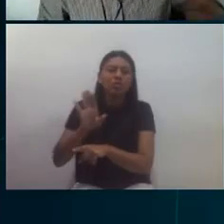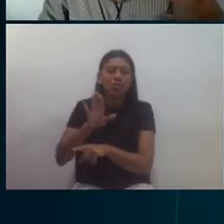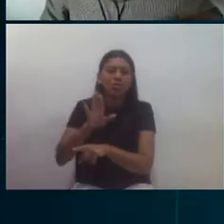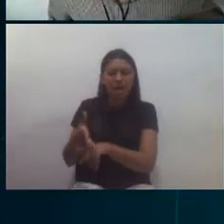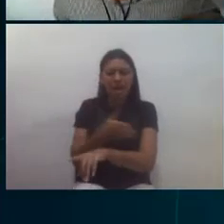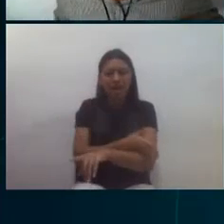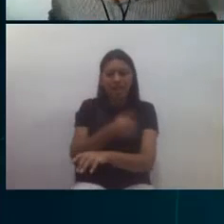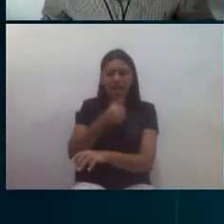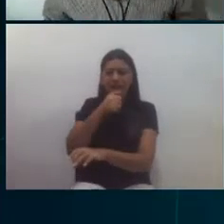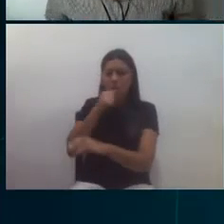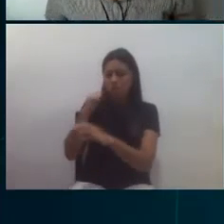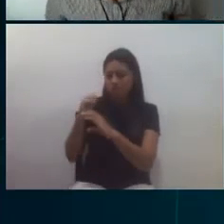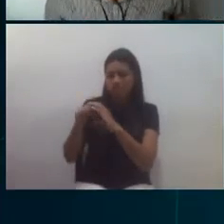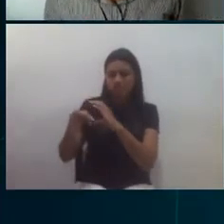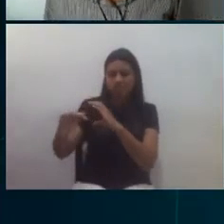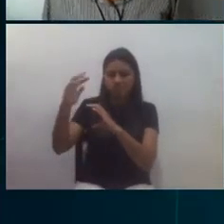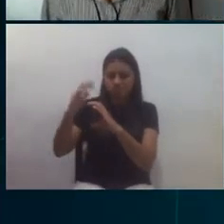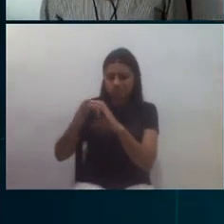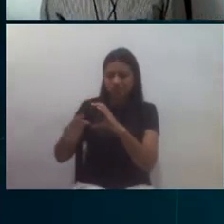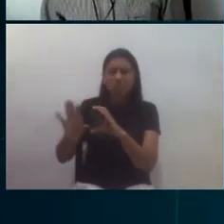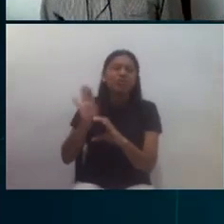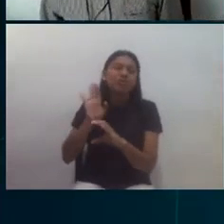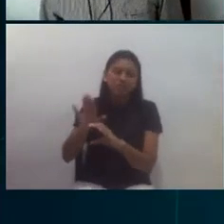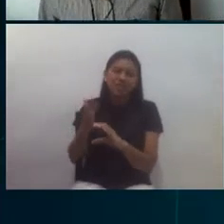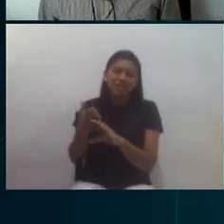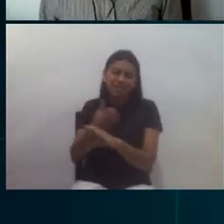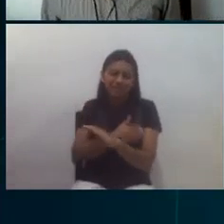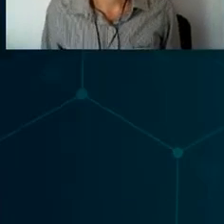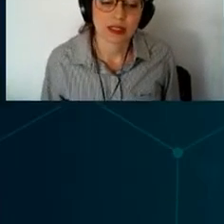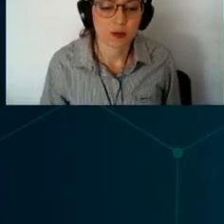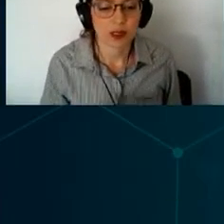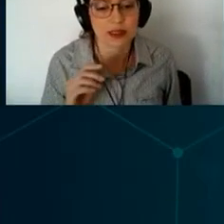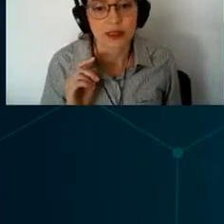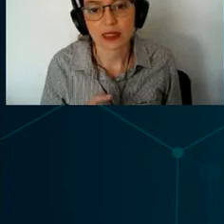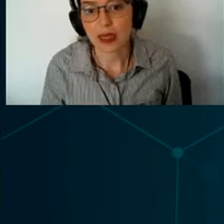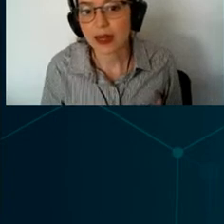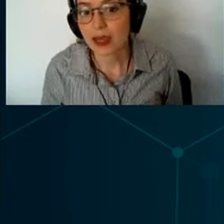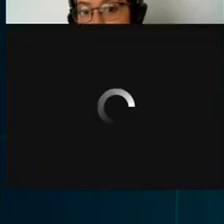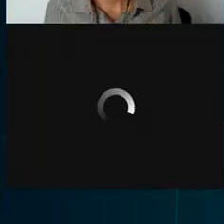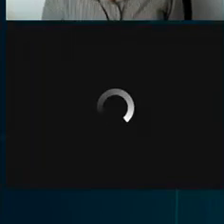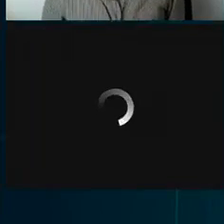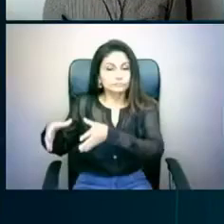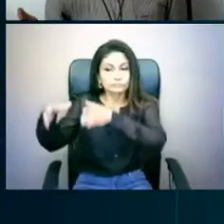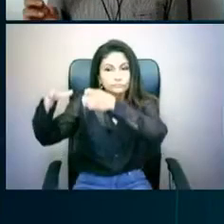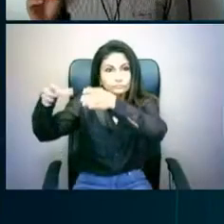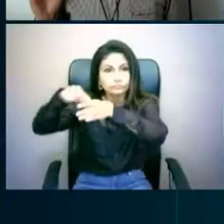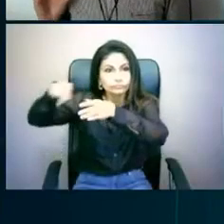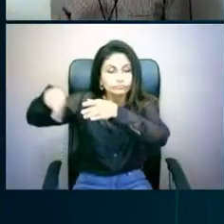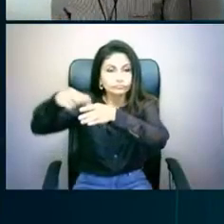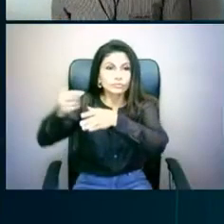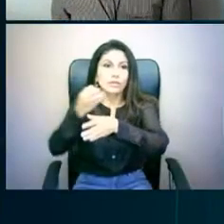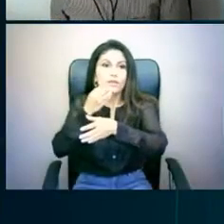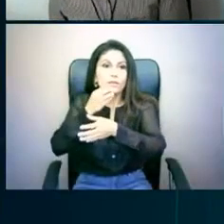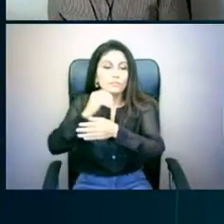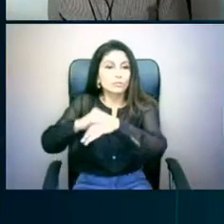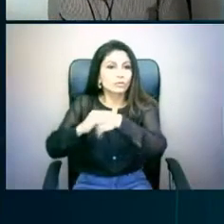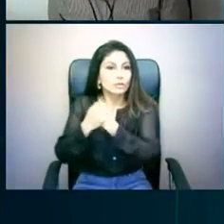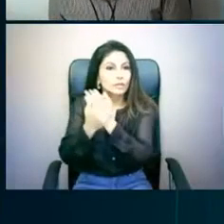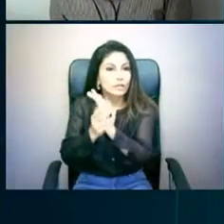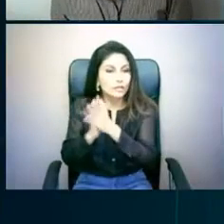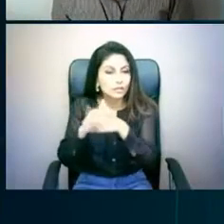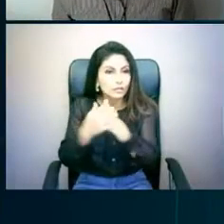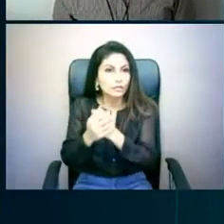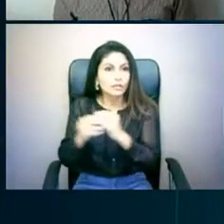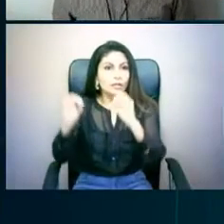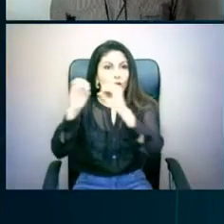viene directamente desde los hogares. Entonces allí se pueden encontrar las grasas presentes en cremas, que provenientes de